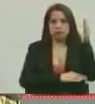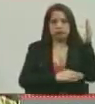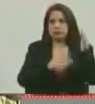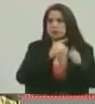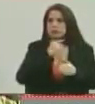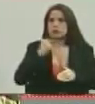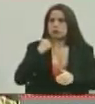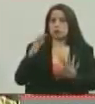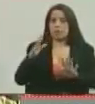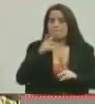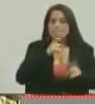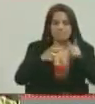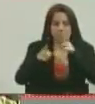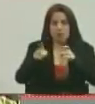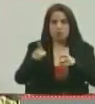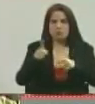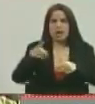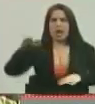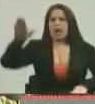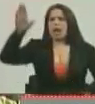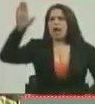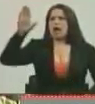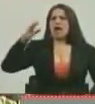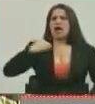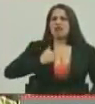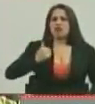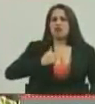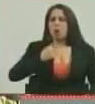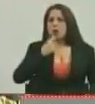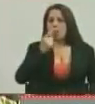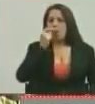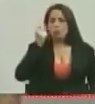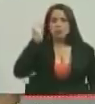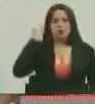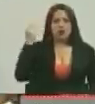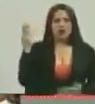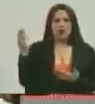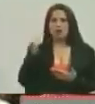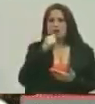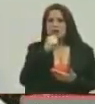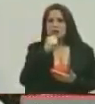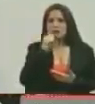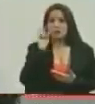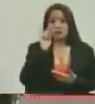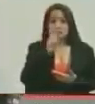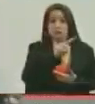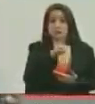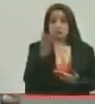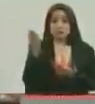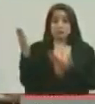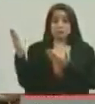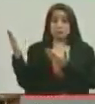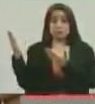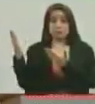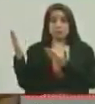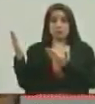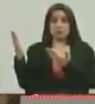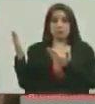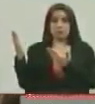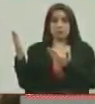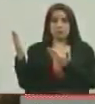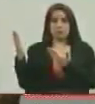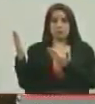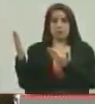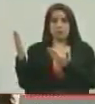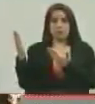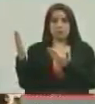indiscreta levanten la mano los católicos y las católicas meter a los compadres que se vean no la bajan porque importa